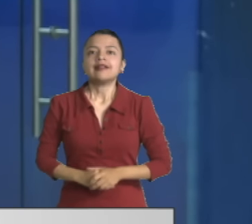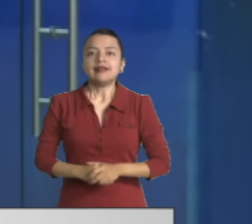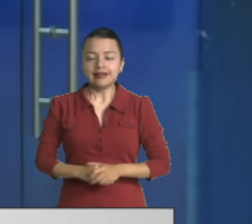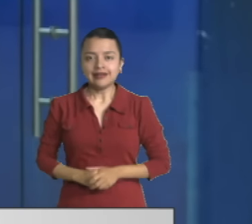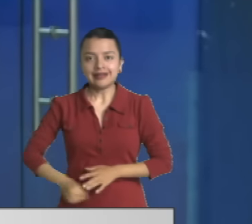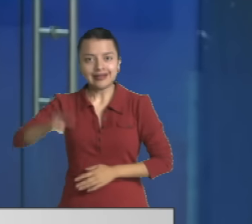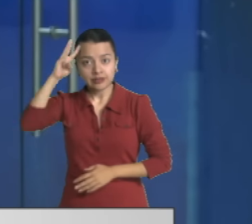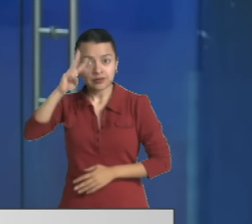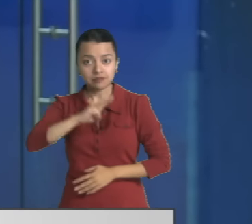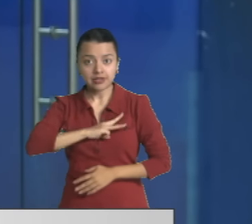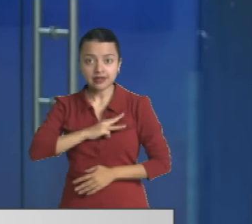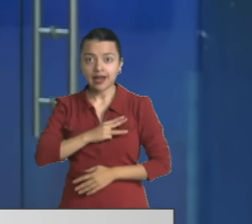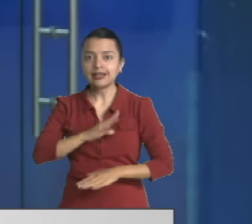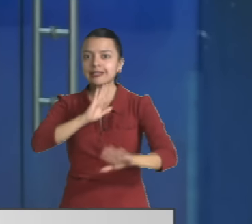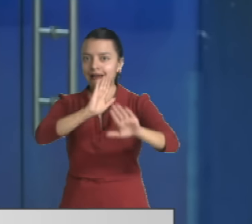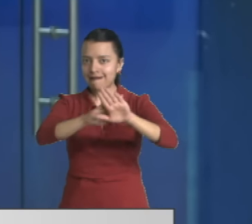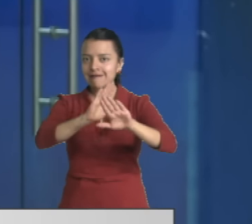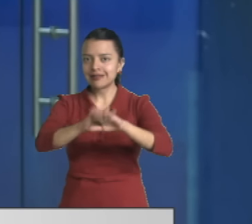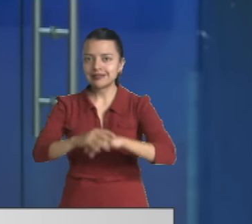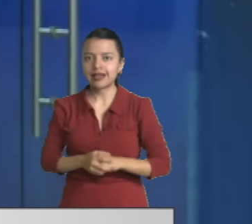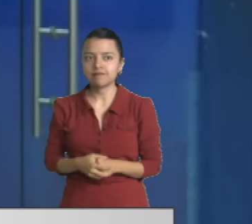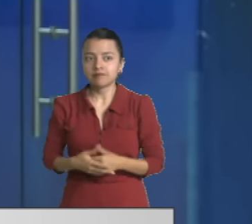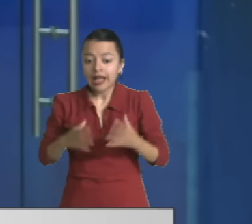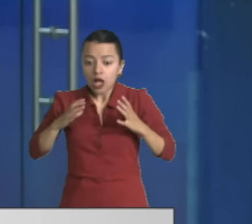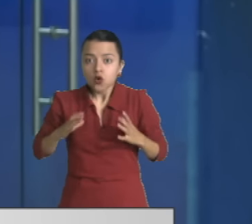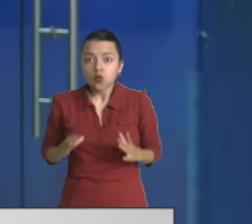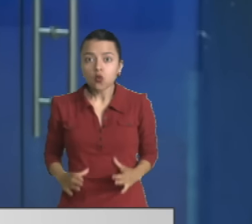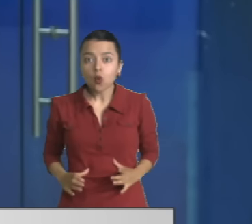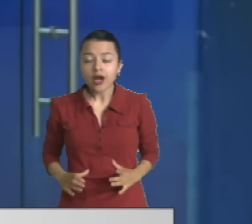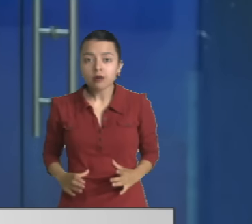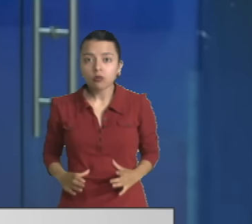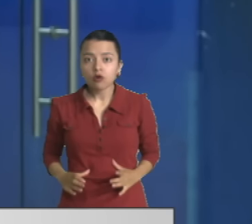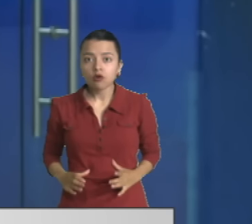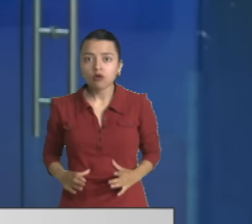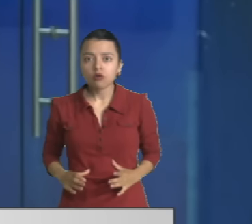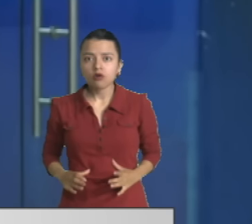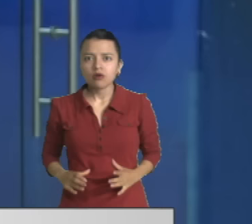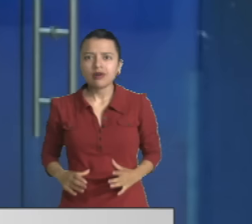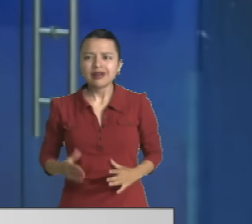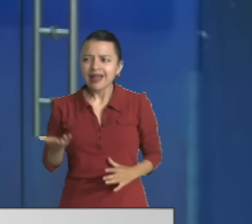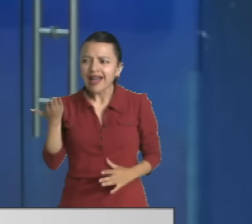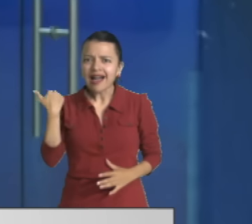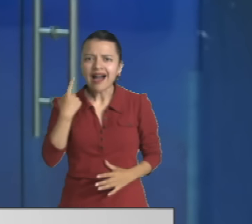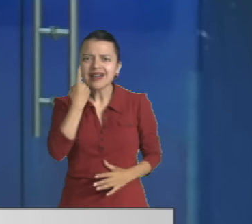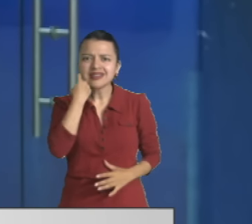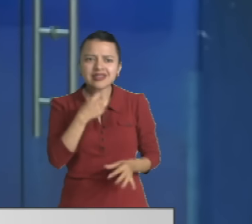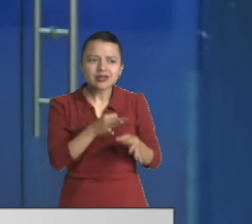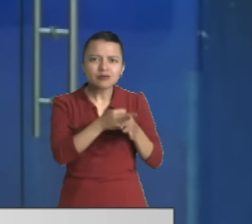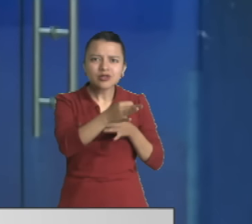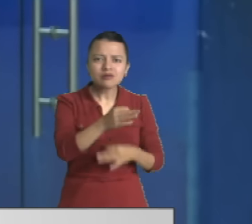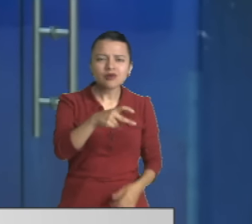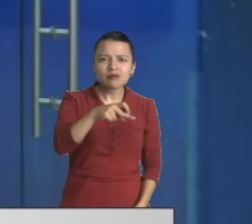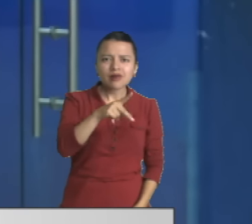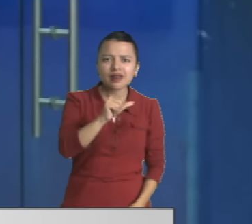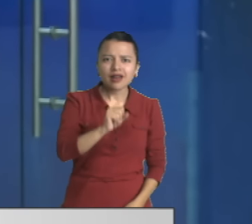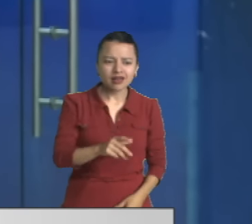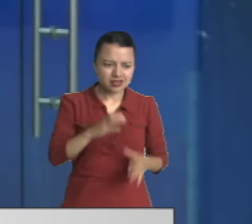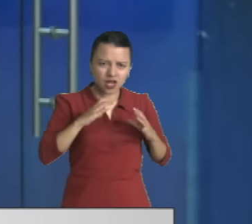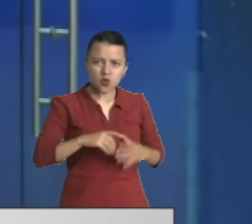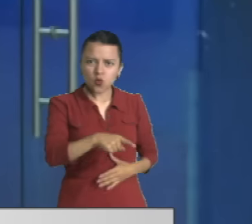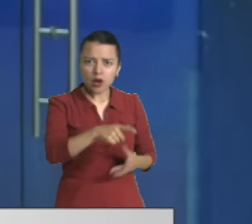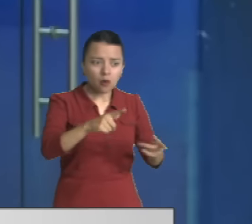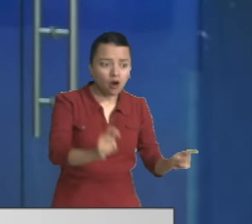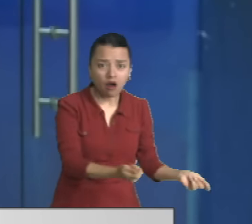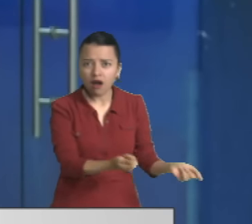1 CMI que no fue posible recuperar el cuerpo de un guerrillero que fue abatido el día de ayer en el municipio de Planadas, departamento